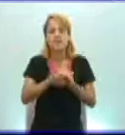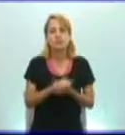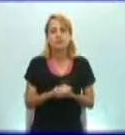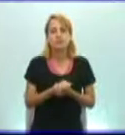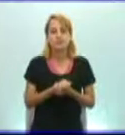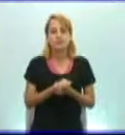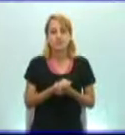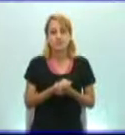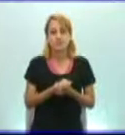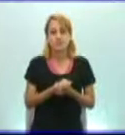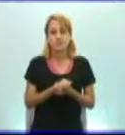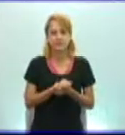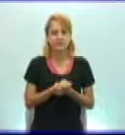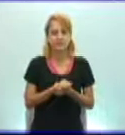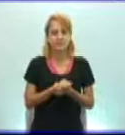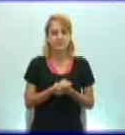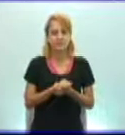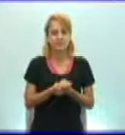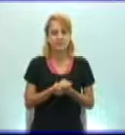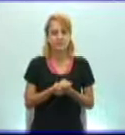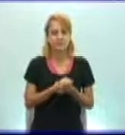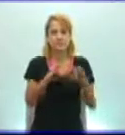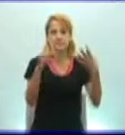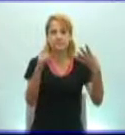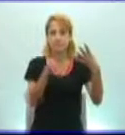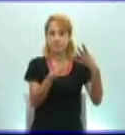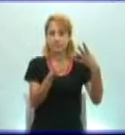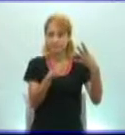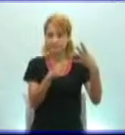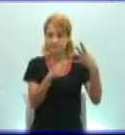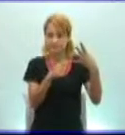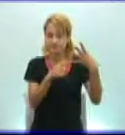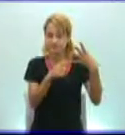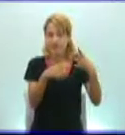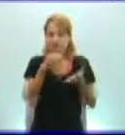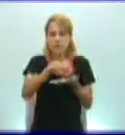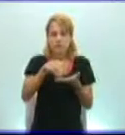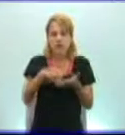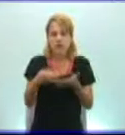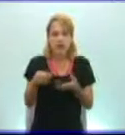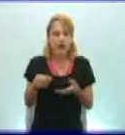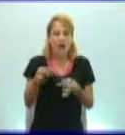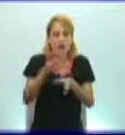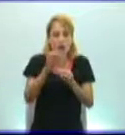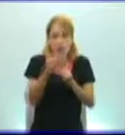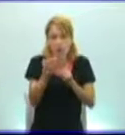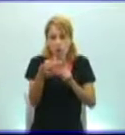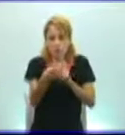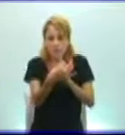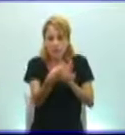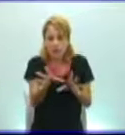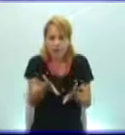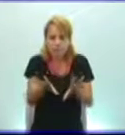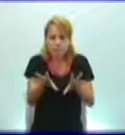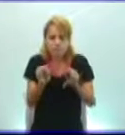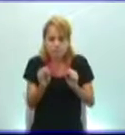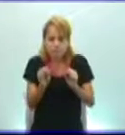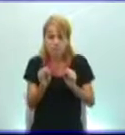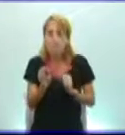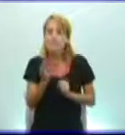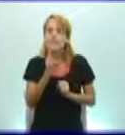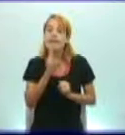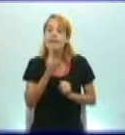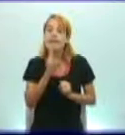en longitud de la raíz. La zona de los pelos absorbentes, que realizan la absorción del agua y las